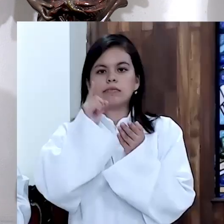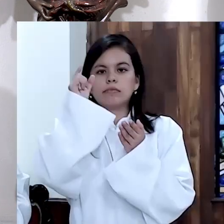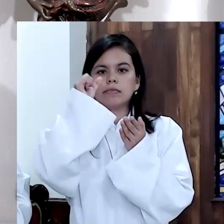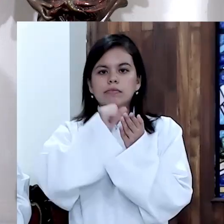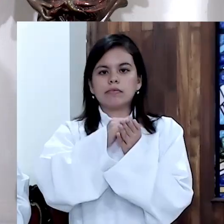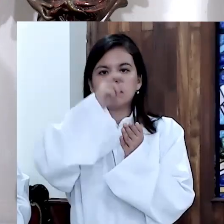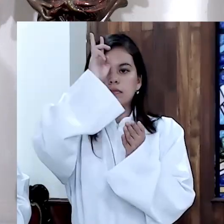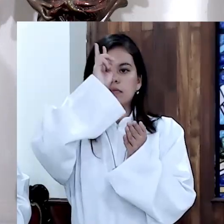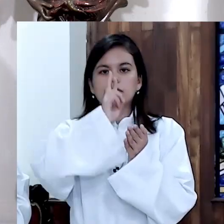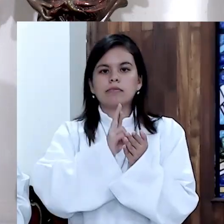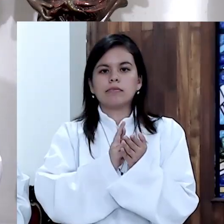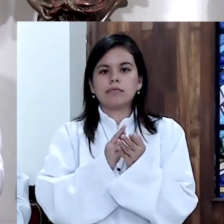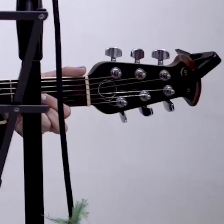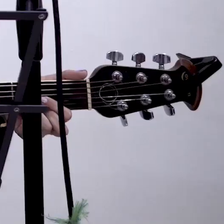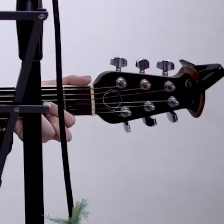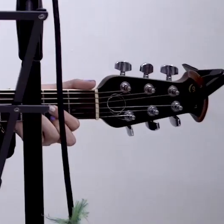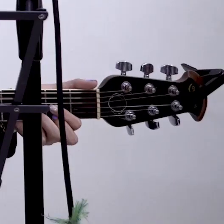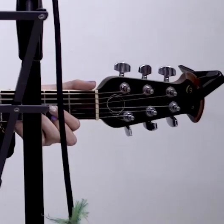alabamos, Señor.